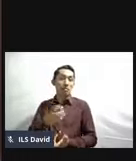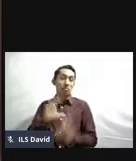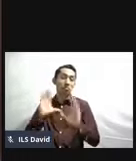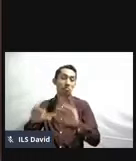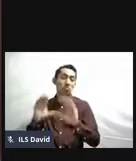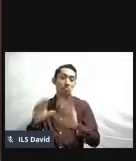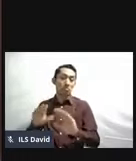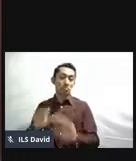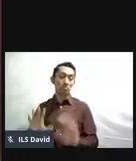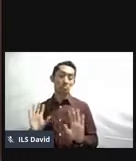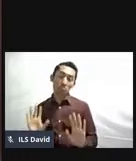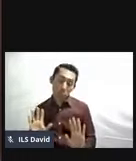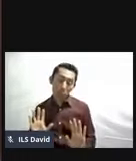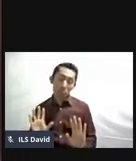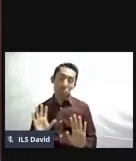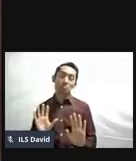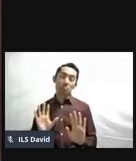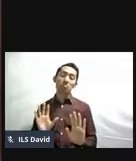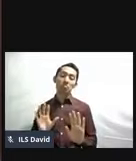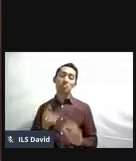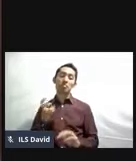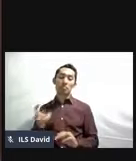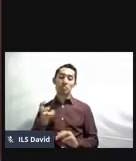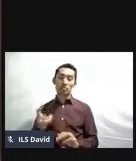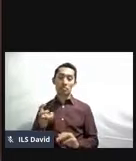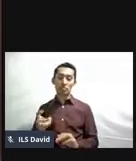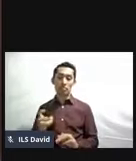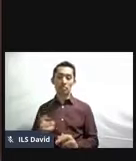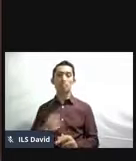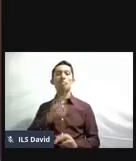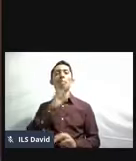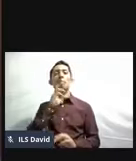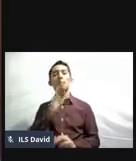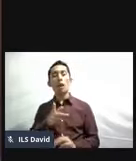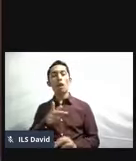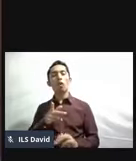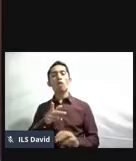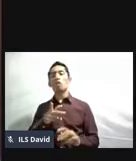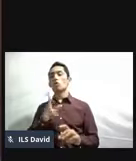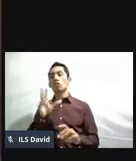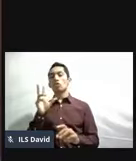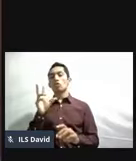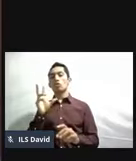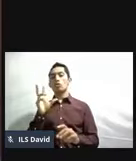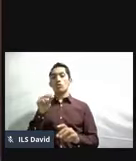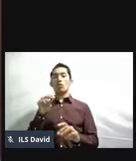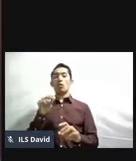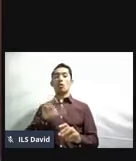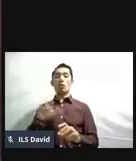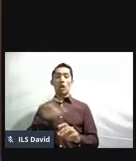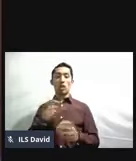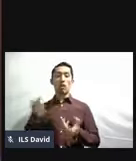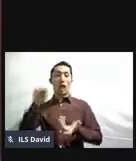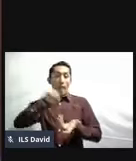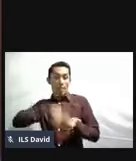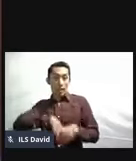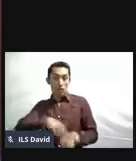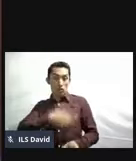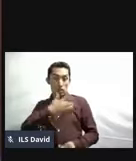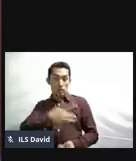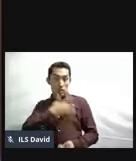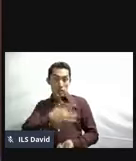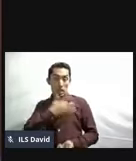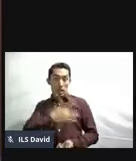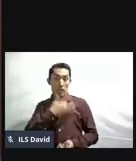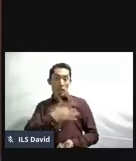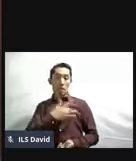el estímulo externo, porque de manera interna no hemos